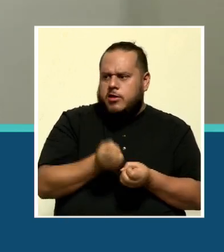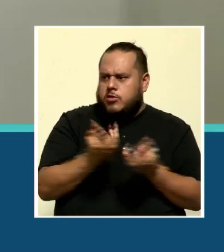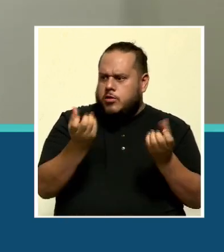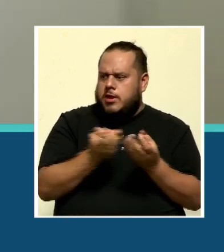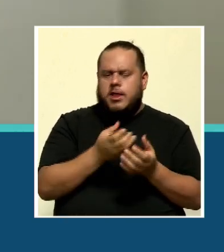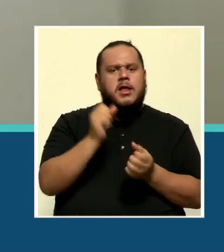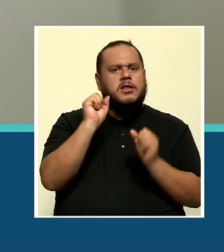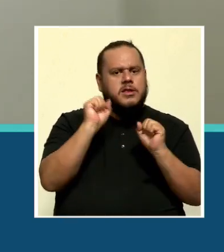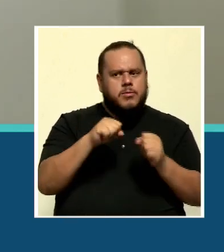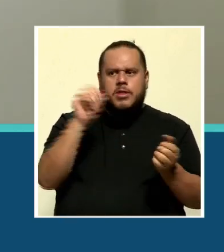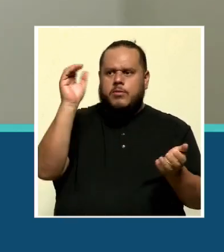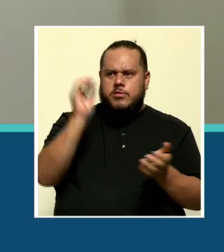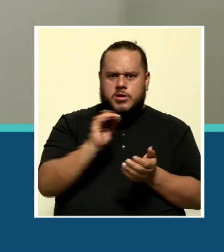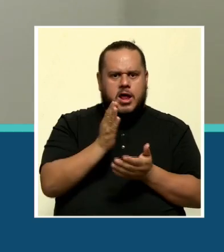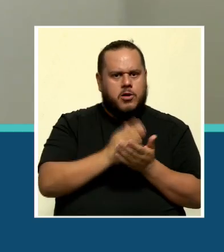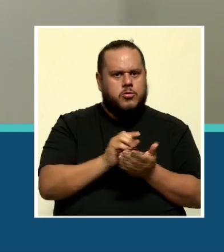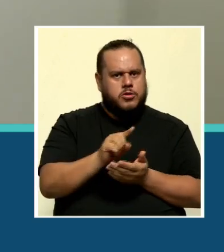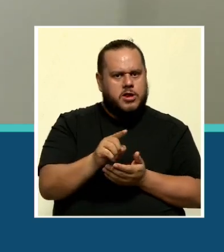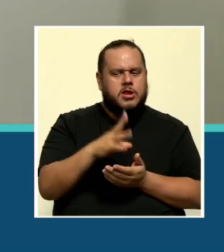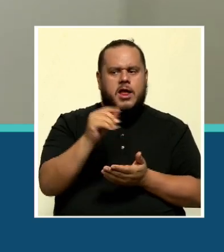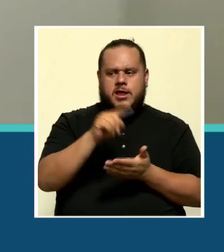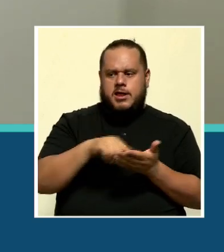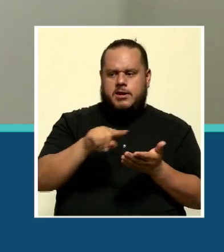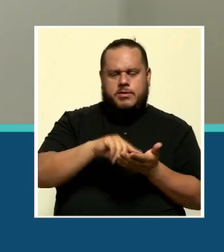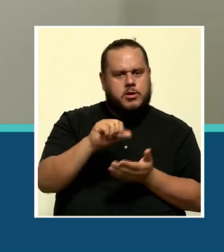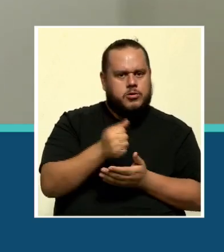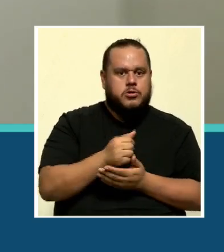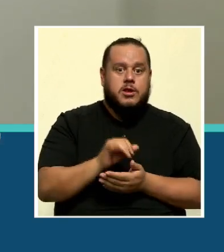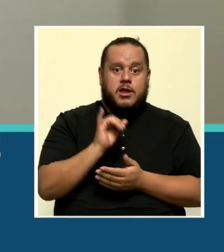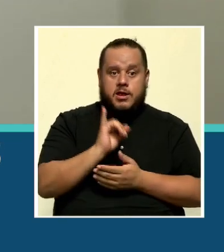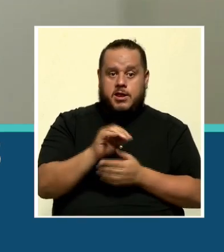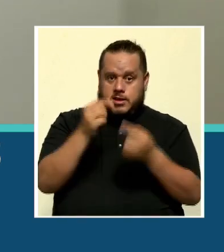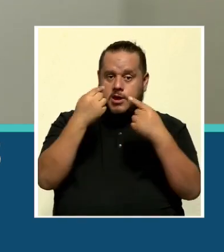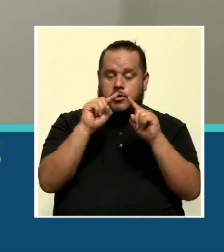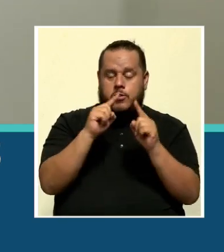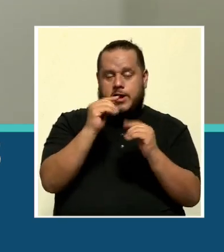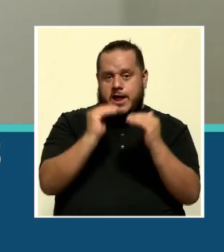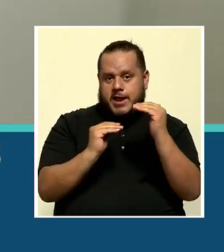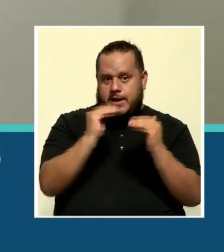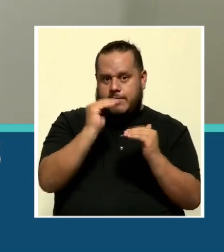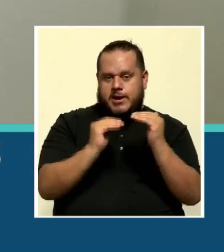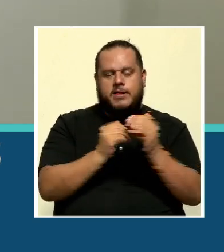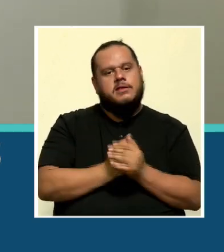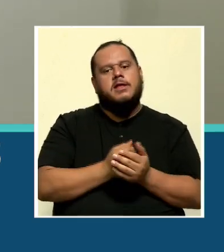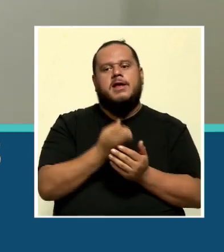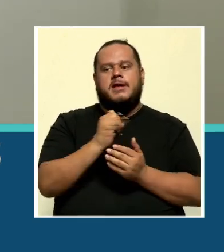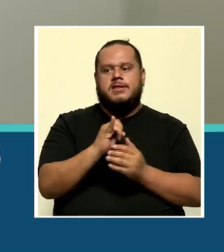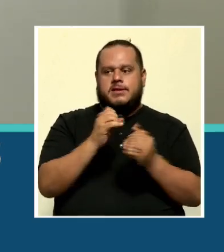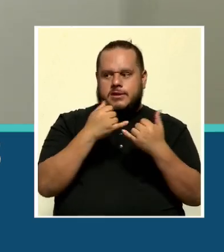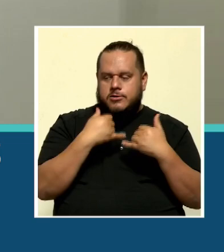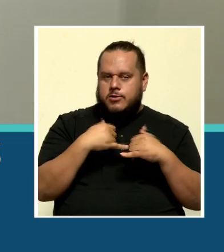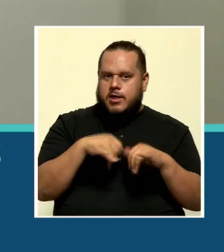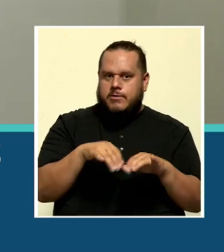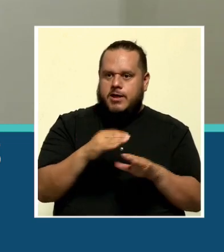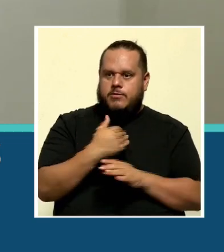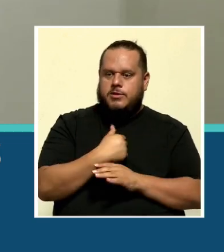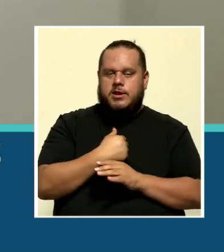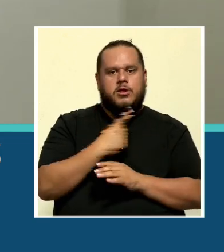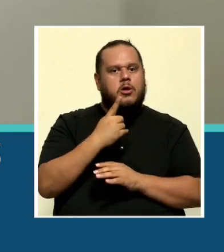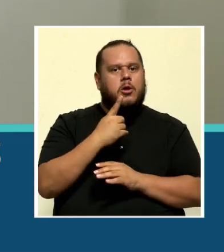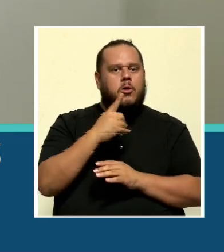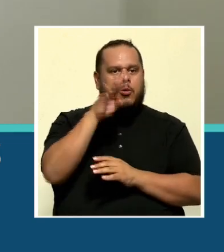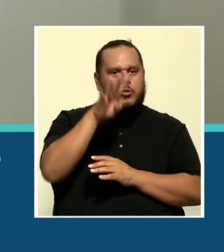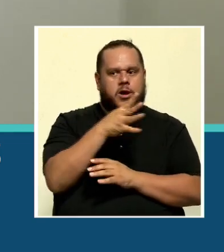podemos reducir alguno de esos y eliminar otros, y así lograr este balance. Si aún así hemos tenido una